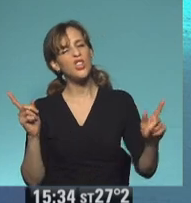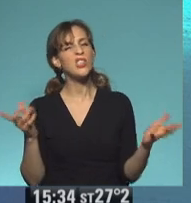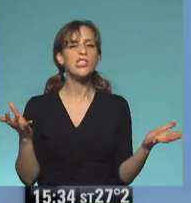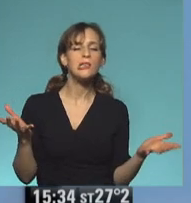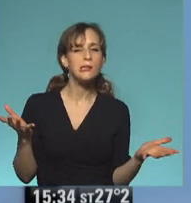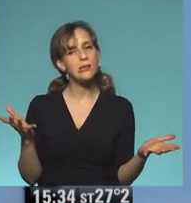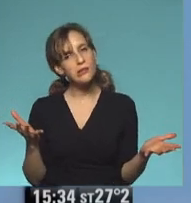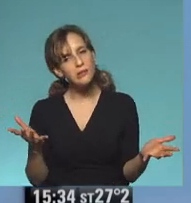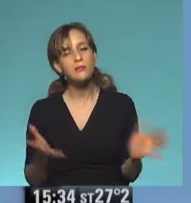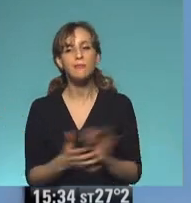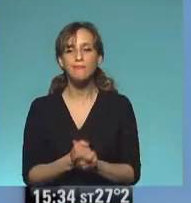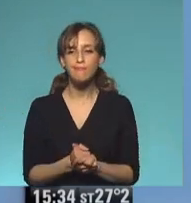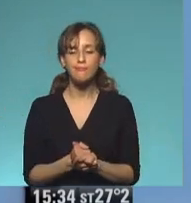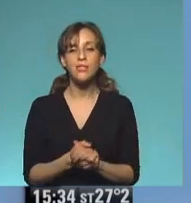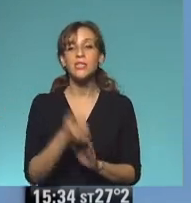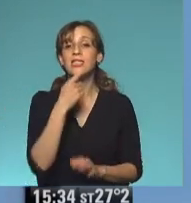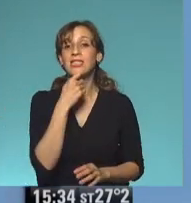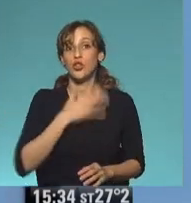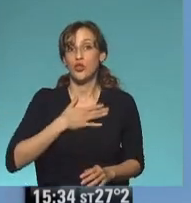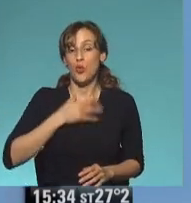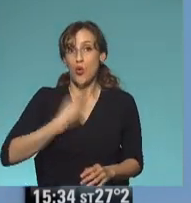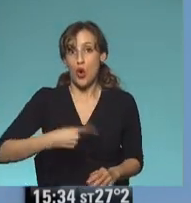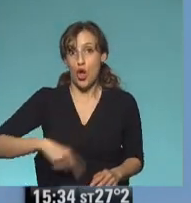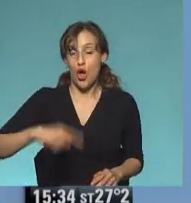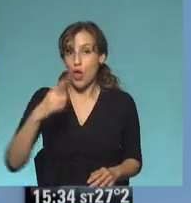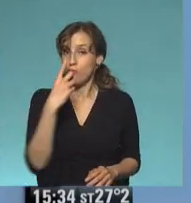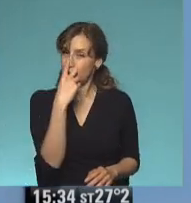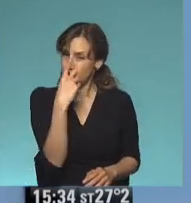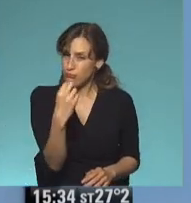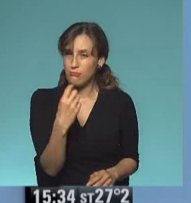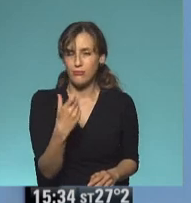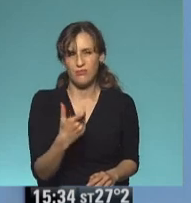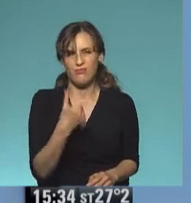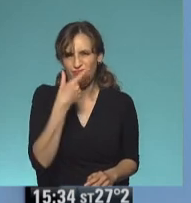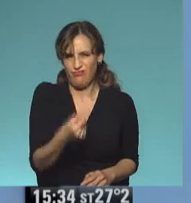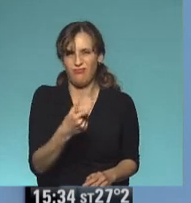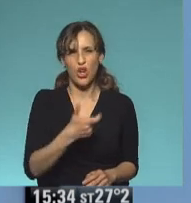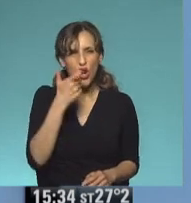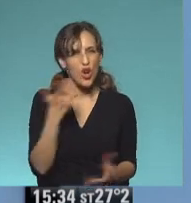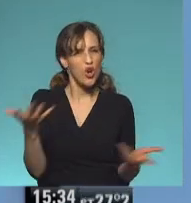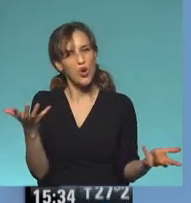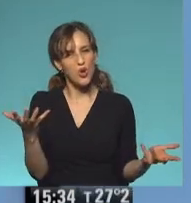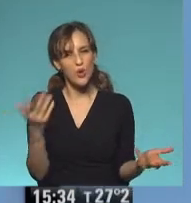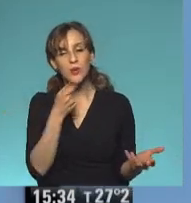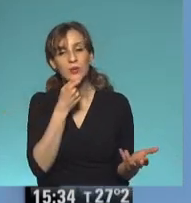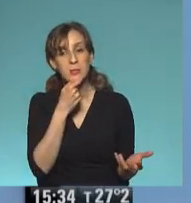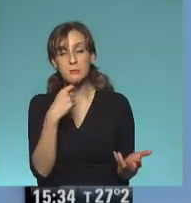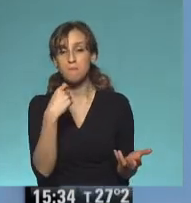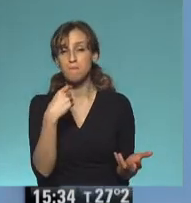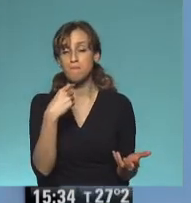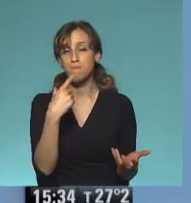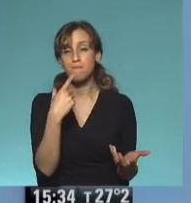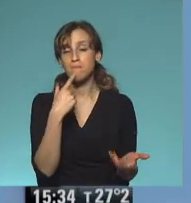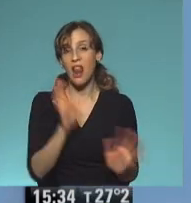¡Uy! Dijo. Si me pinto me va a quedar el pico todo colorado. Y si no me pinto voy a quedar paliducha igual que